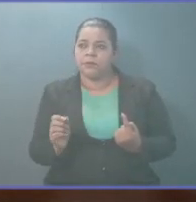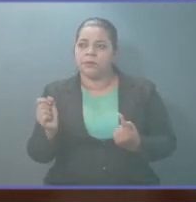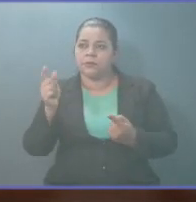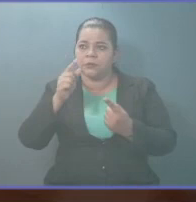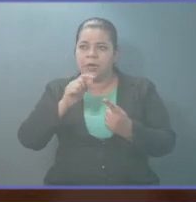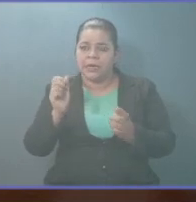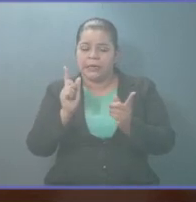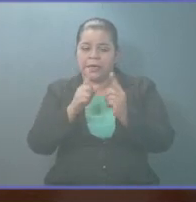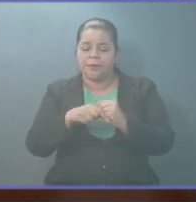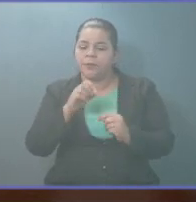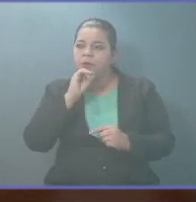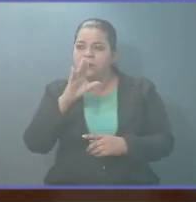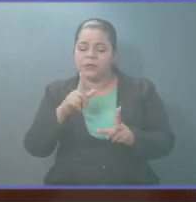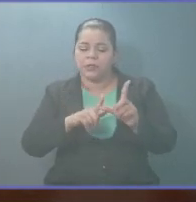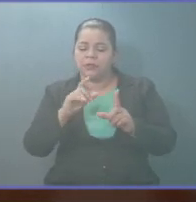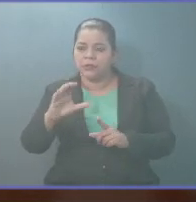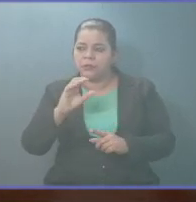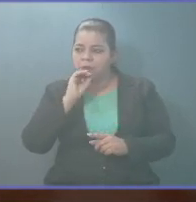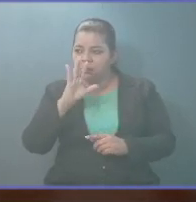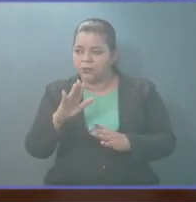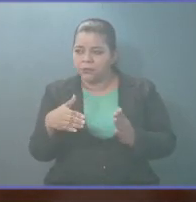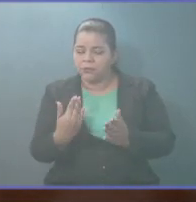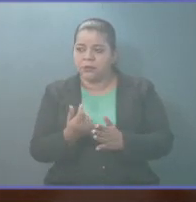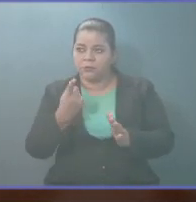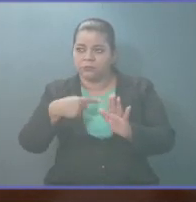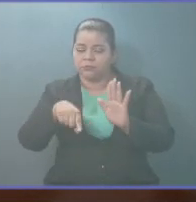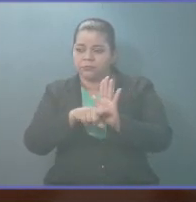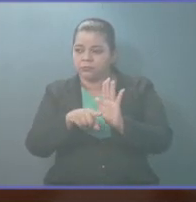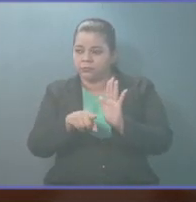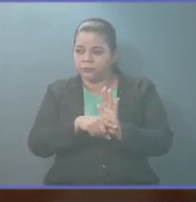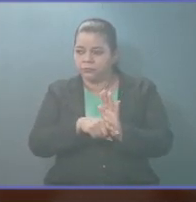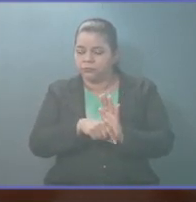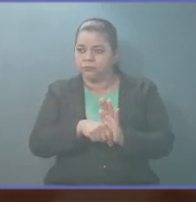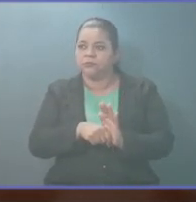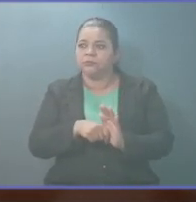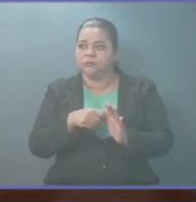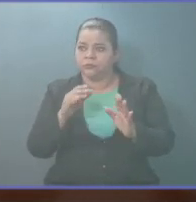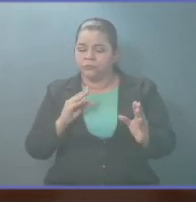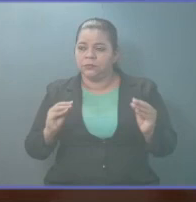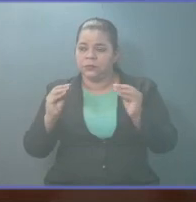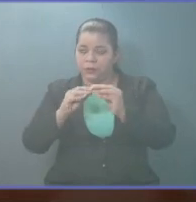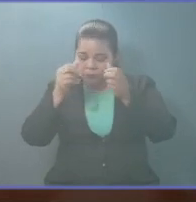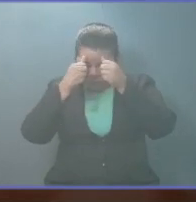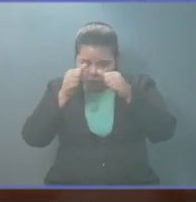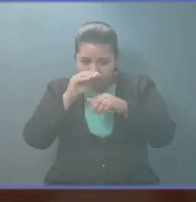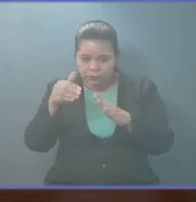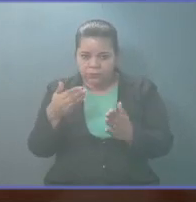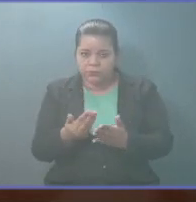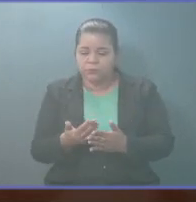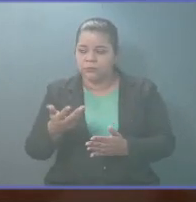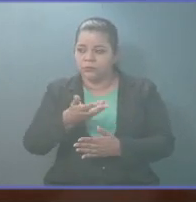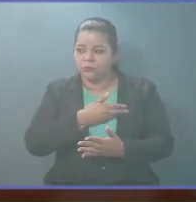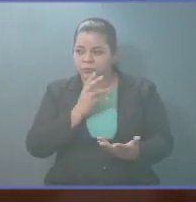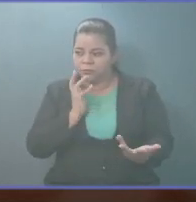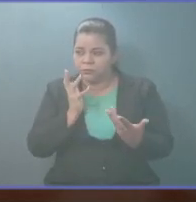Una resolver definitivamente un acto. En cambio,